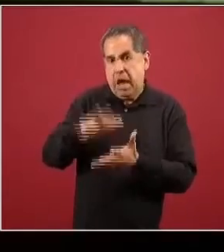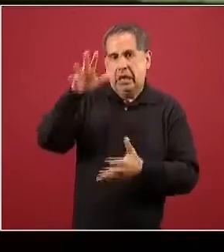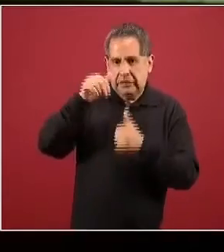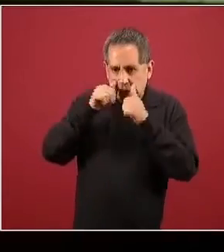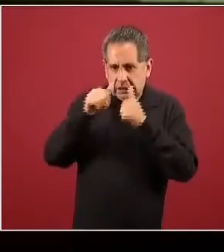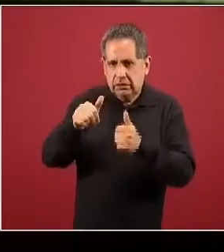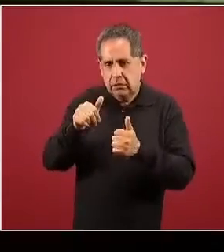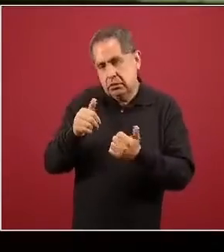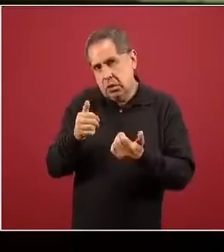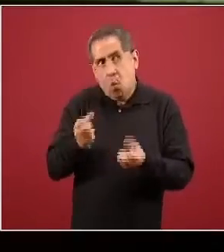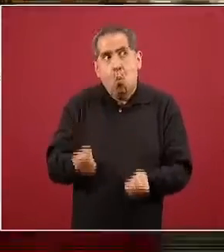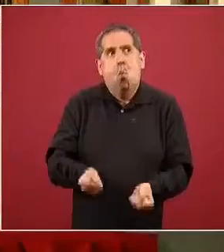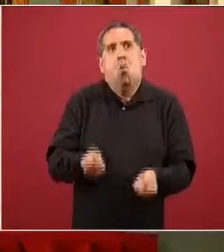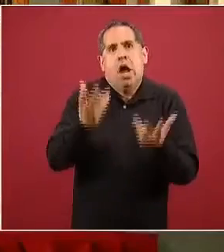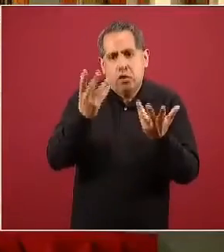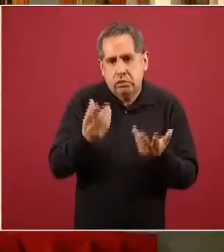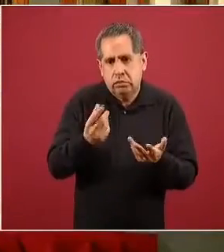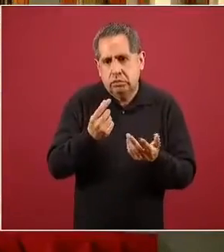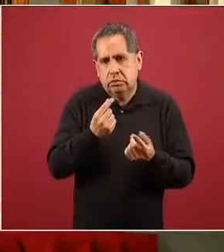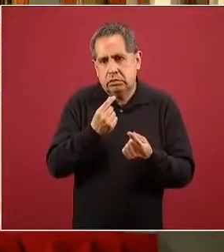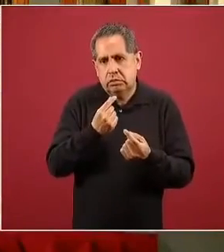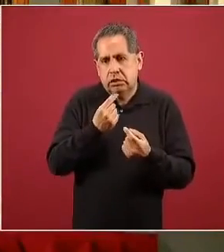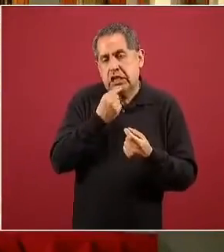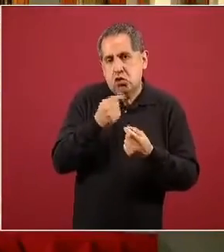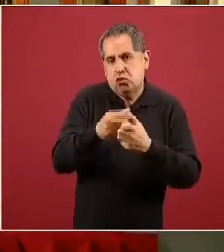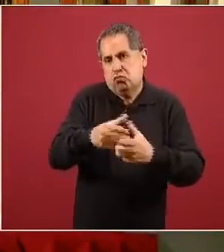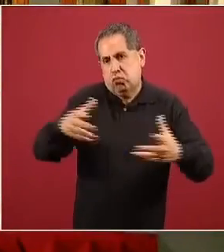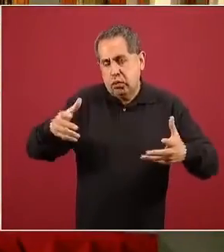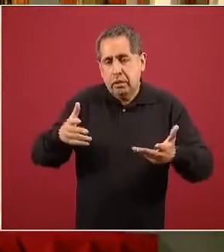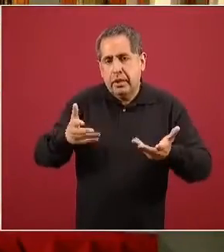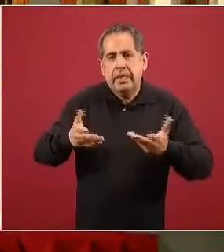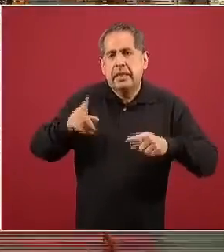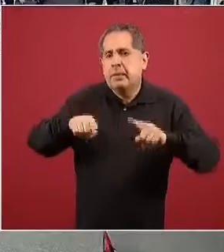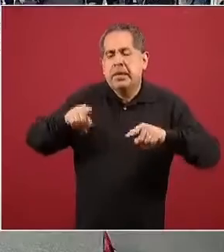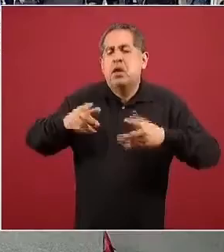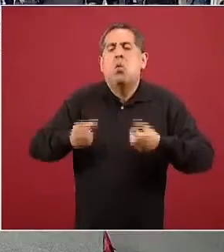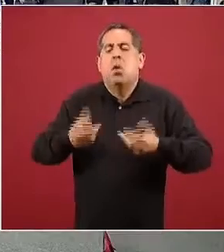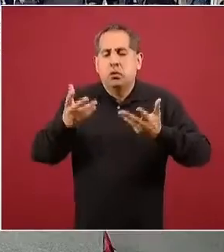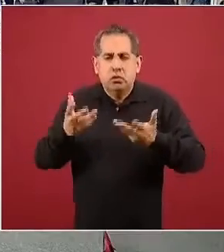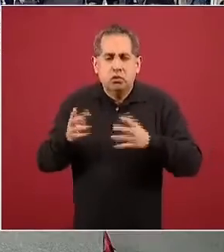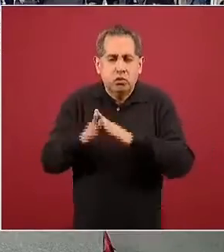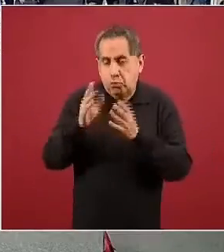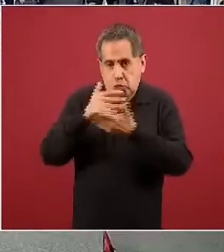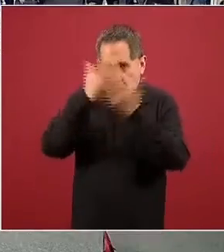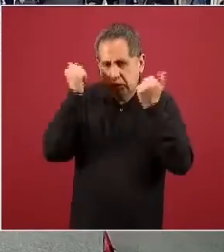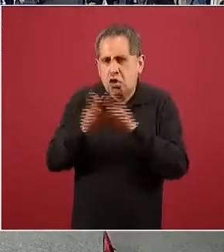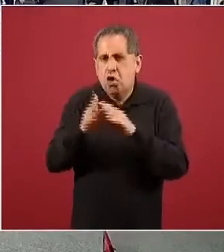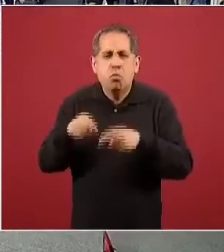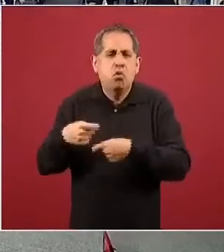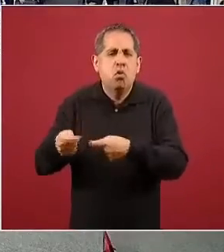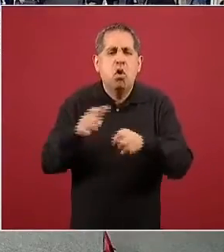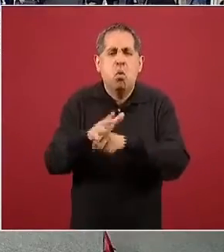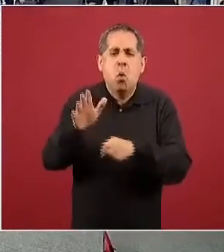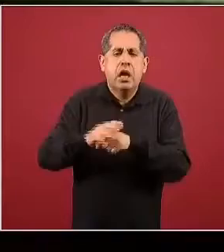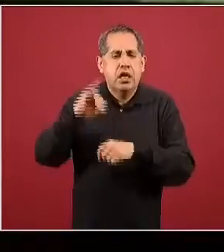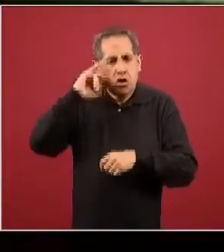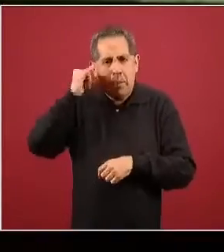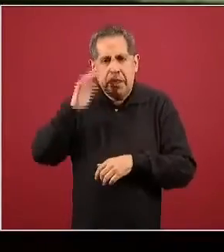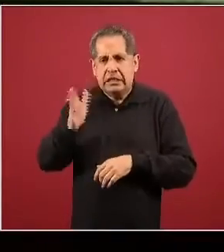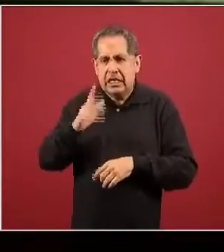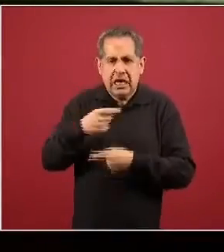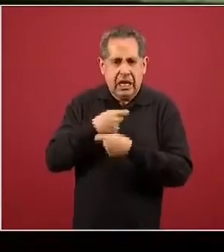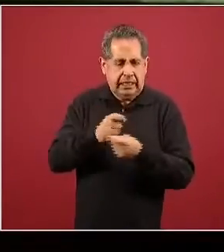mayor prioridad, supongo que por el tamaño de la población que habla esa lengua? No lo sé. ¿Qué lenguas son las que se